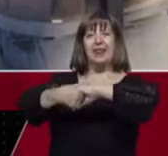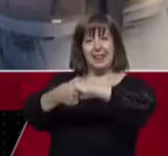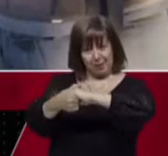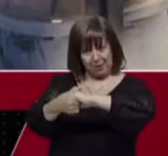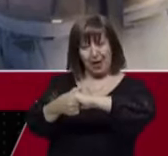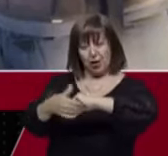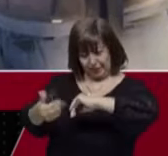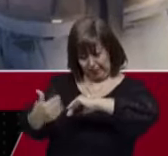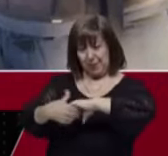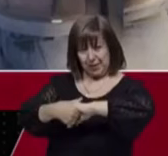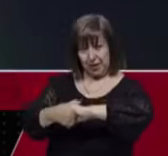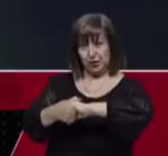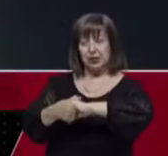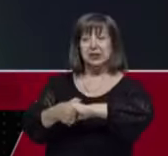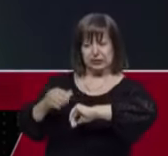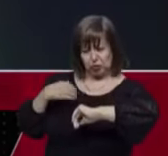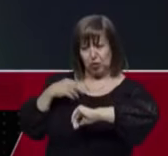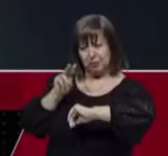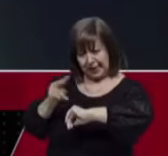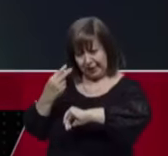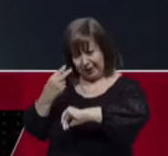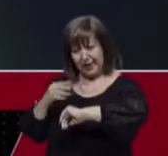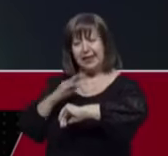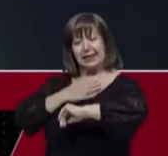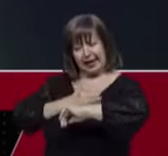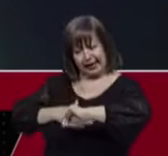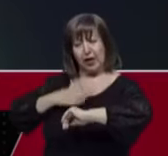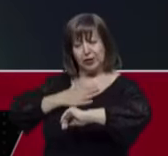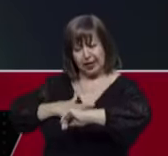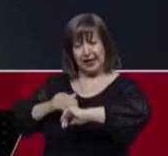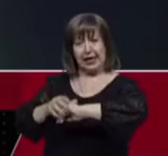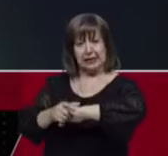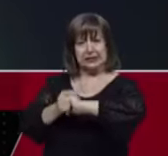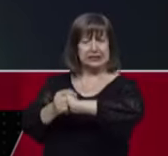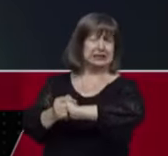apoyo también físico al lado de ella. Así que nada, todo eso, gracias a Dios, salió todo bien.